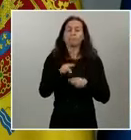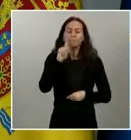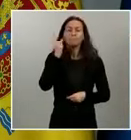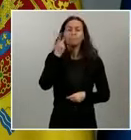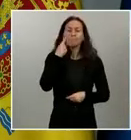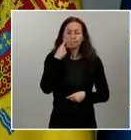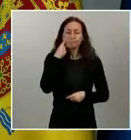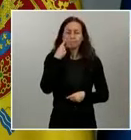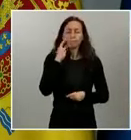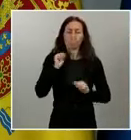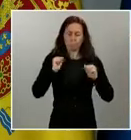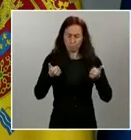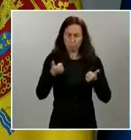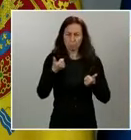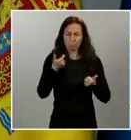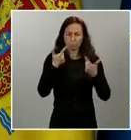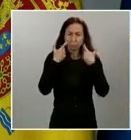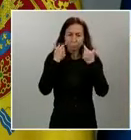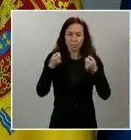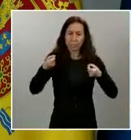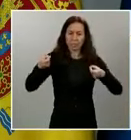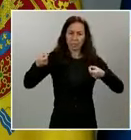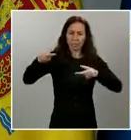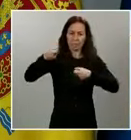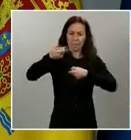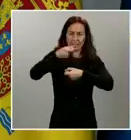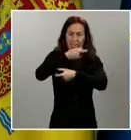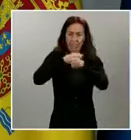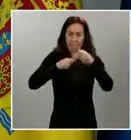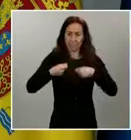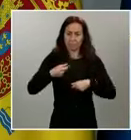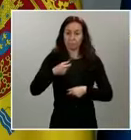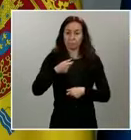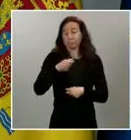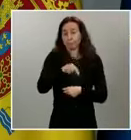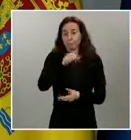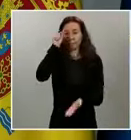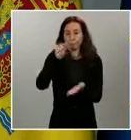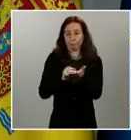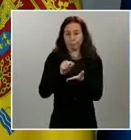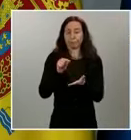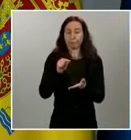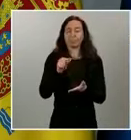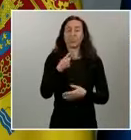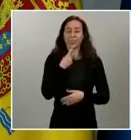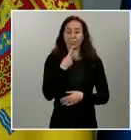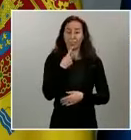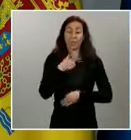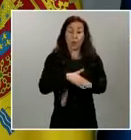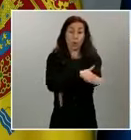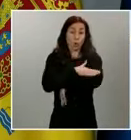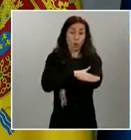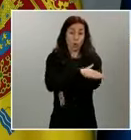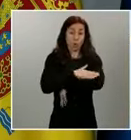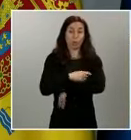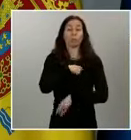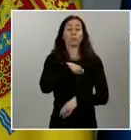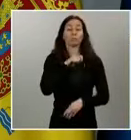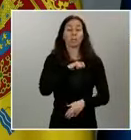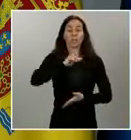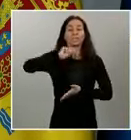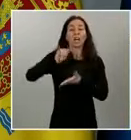mensajes engañosos difundidos por aplicaciones de mensajería instantánea que indican que el Gobierno de España está contratando a médicos de países